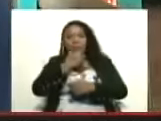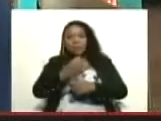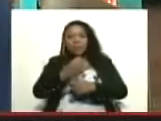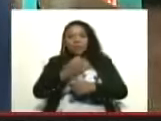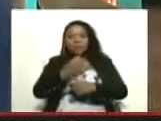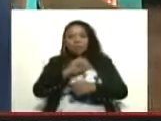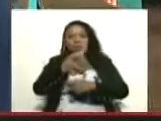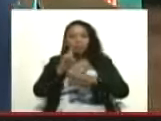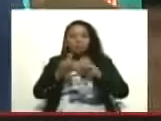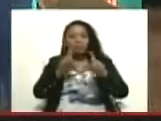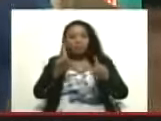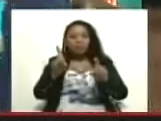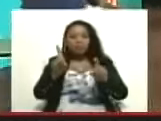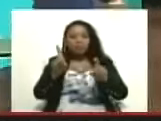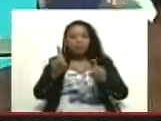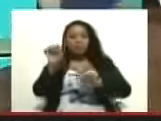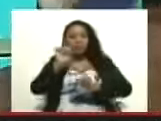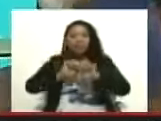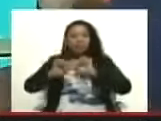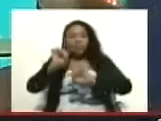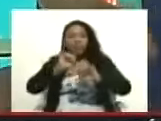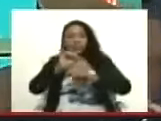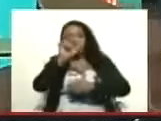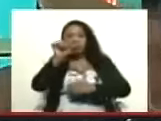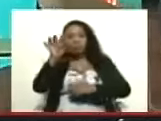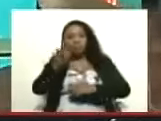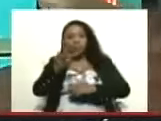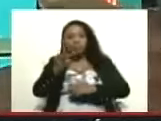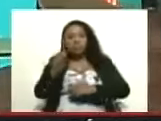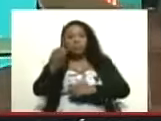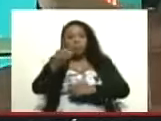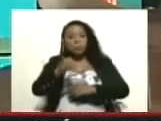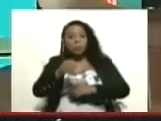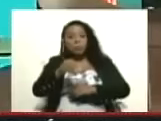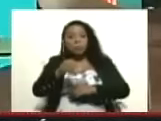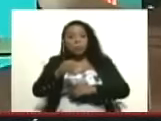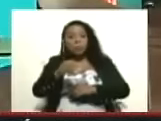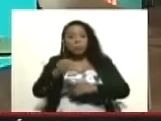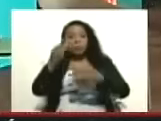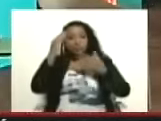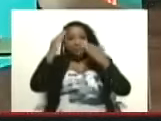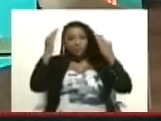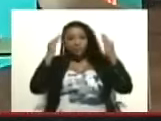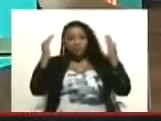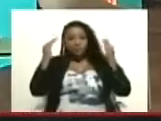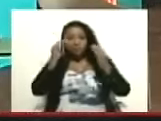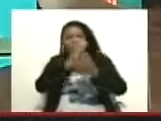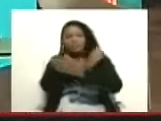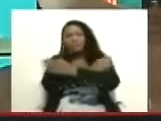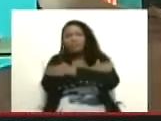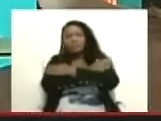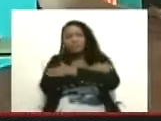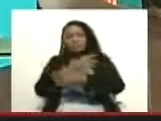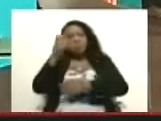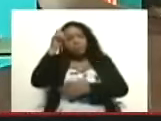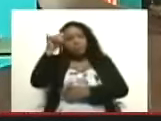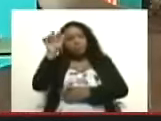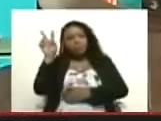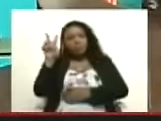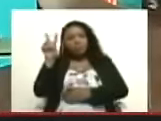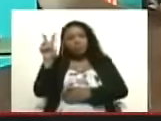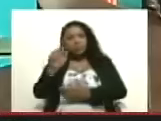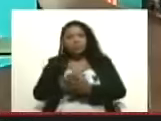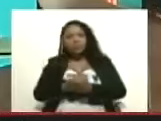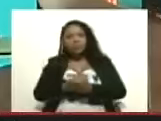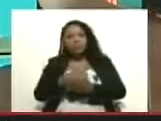referéndum consultivo en defensa de la guayana esquiva además han saludado han felicitado al pueblo venezolano por esa